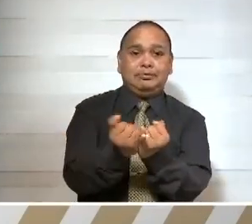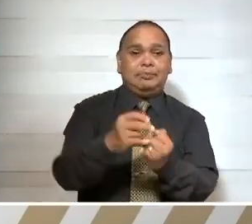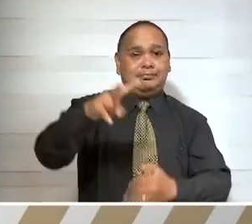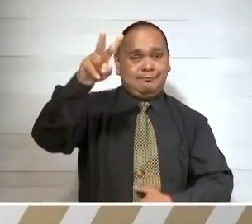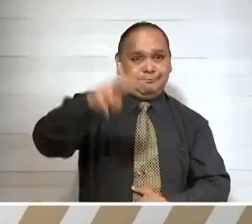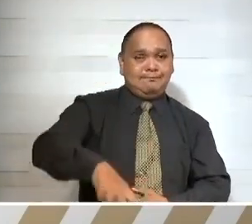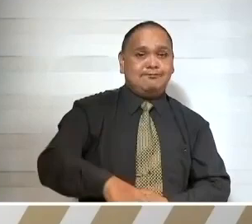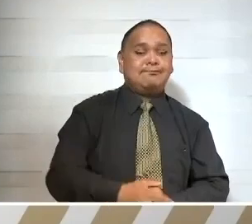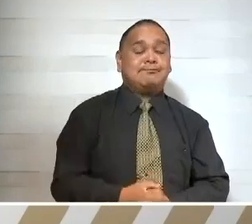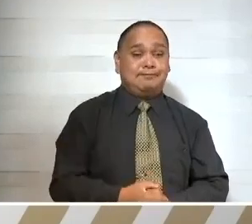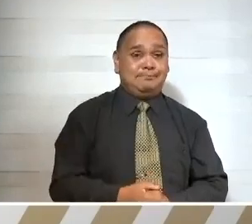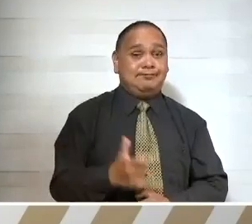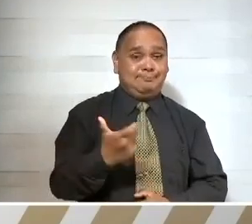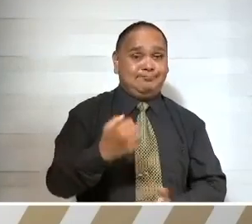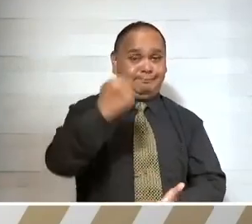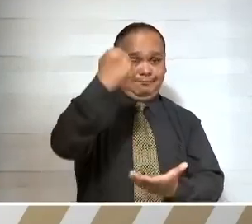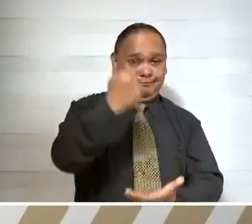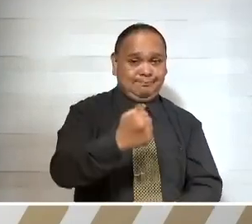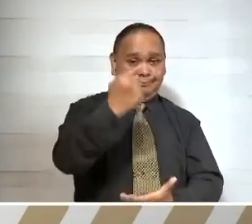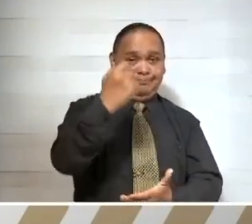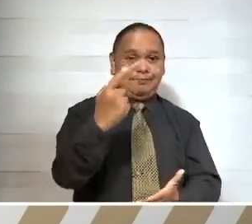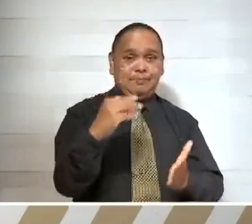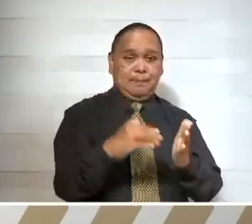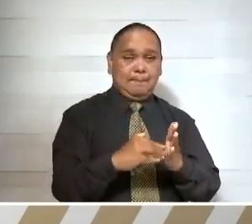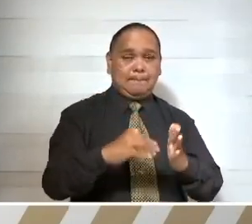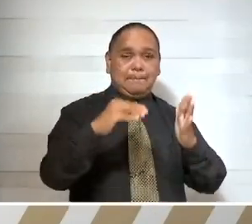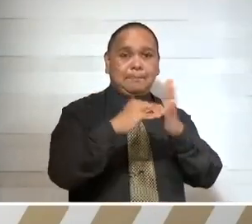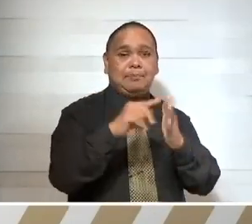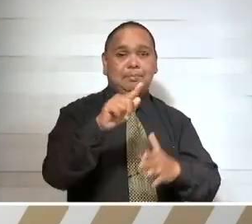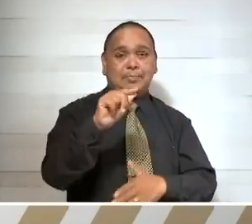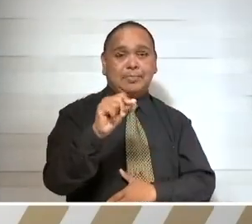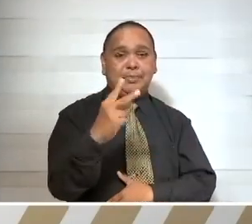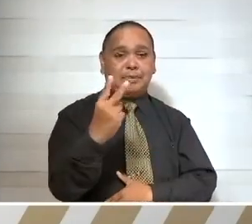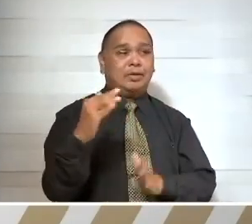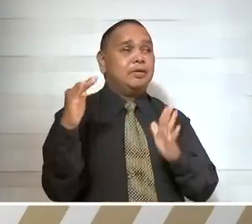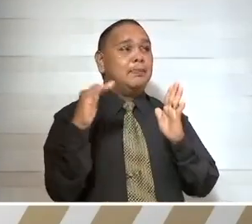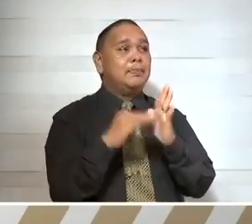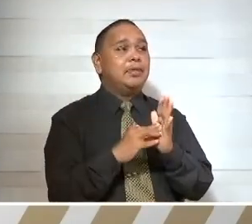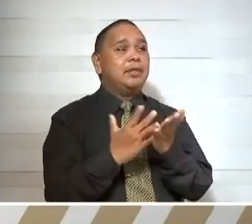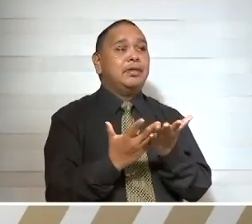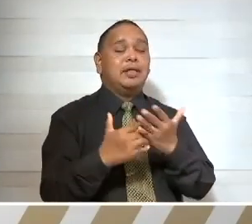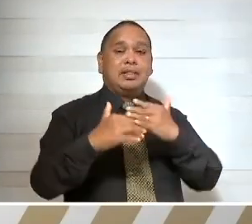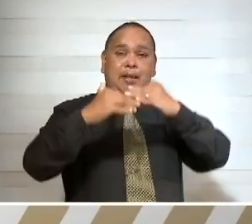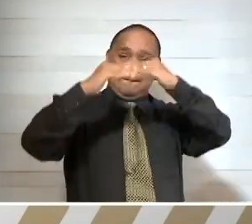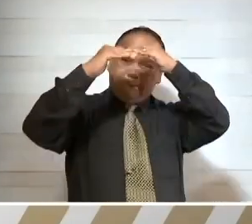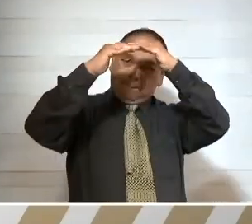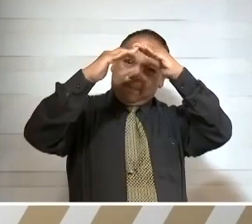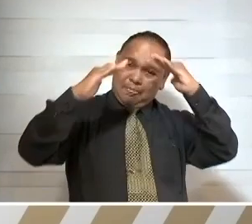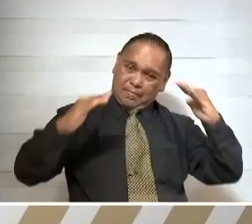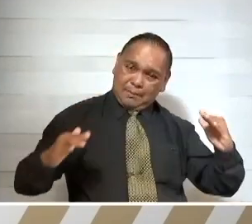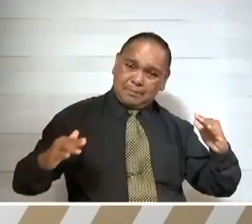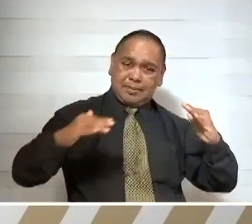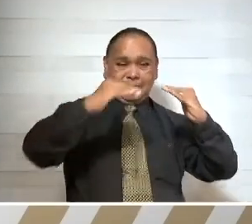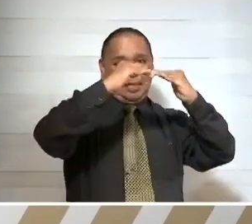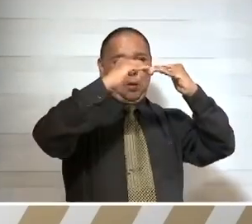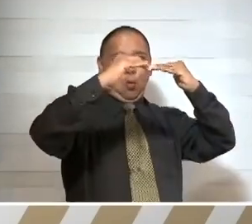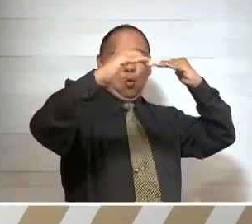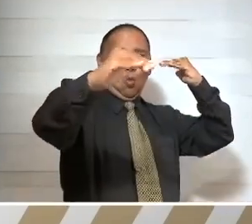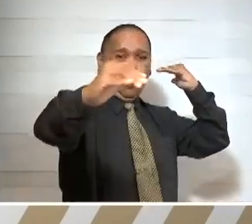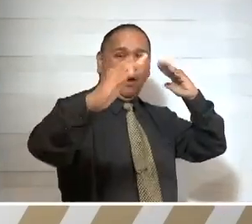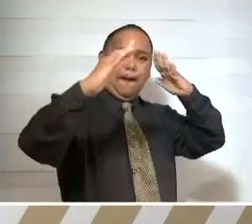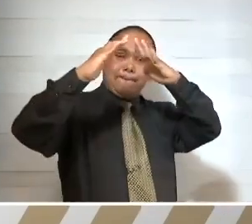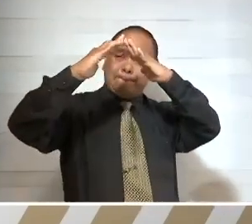que es una inversión de 1.072.000 pesos. Y salimos hoy a entregar las primeras Ay, te ves bien láminas. fresca, tú